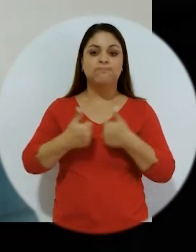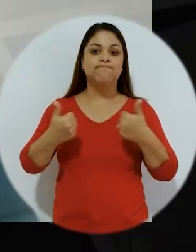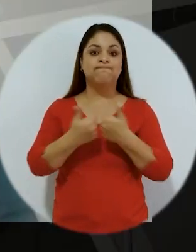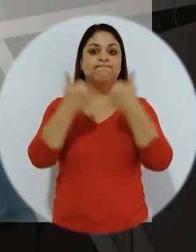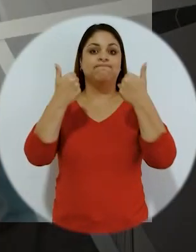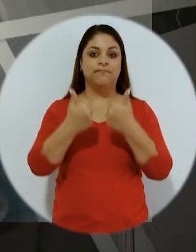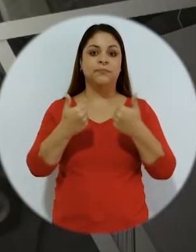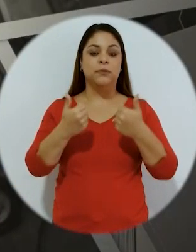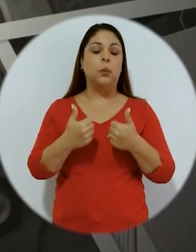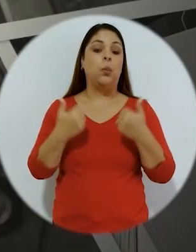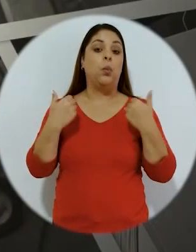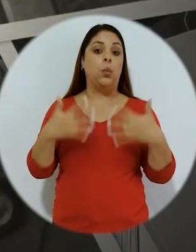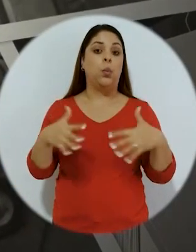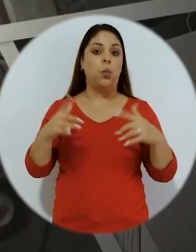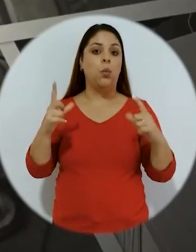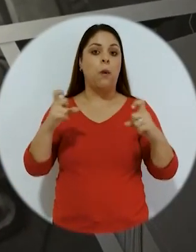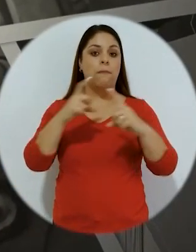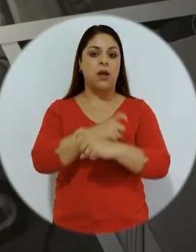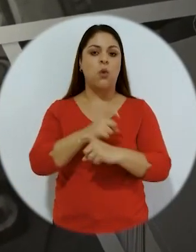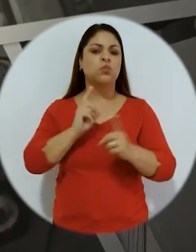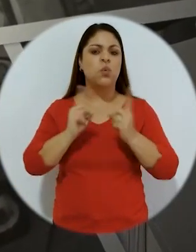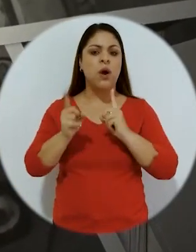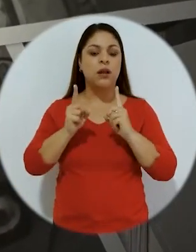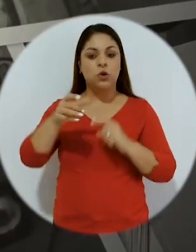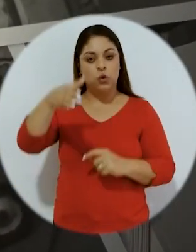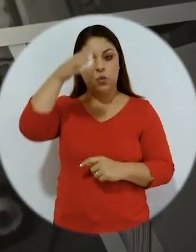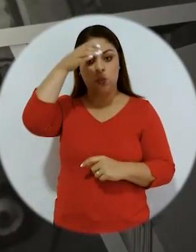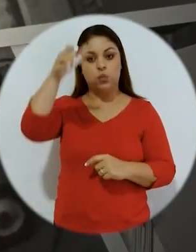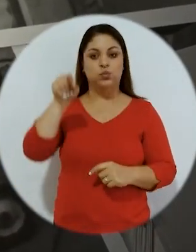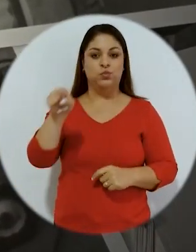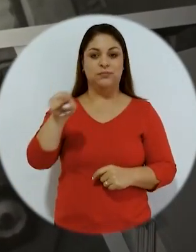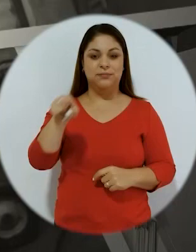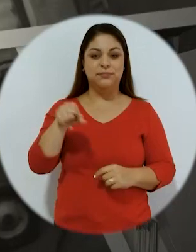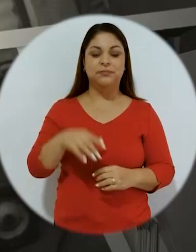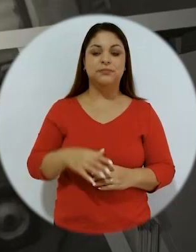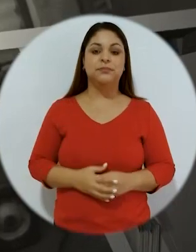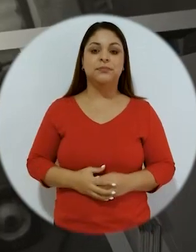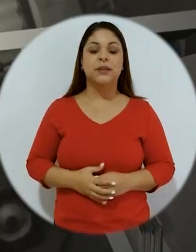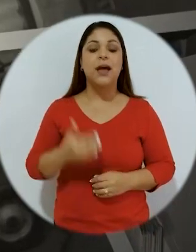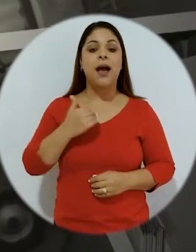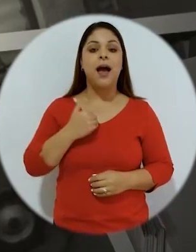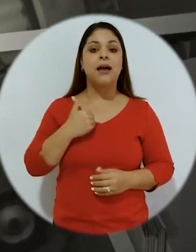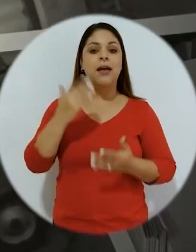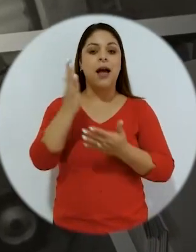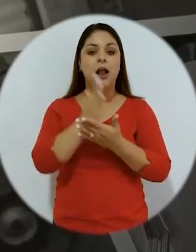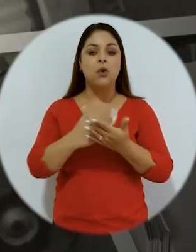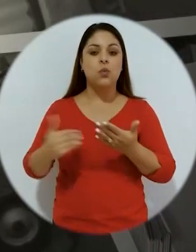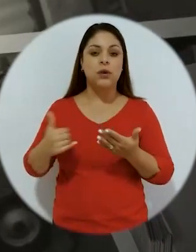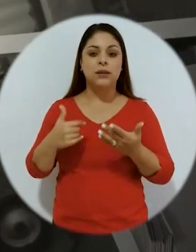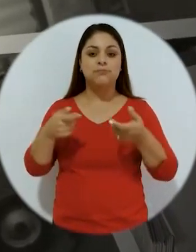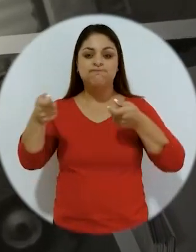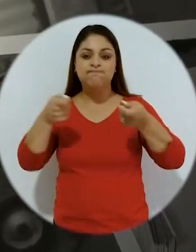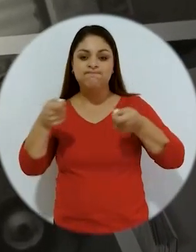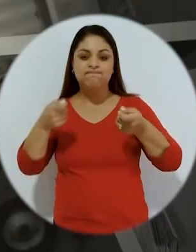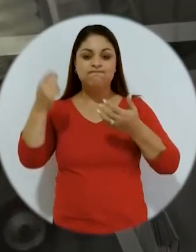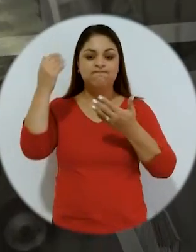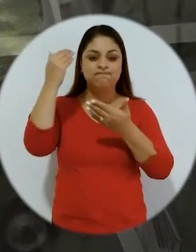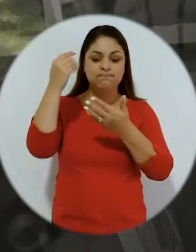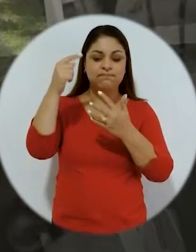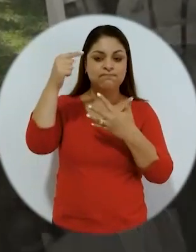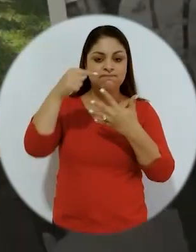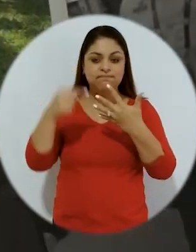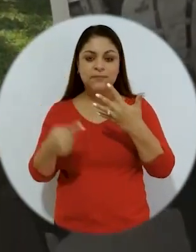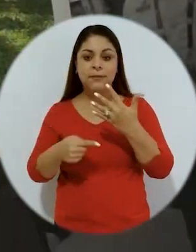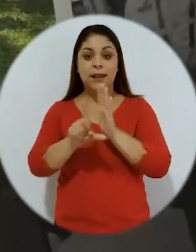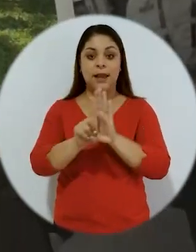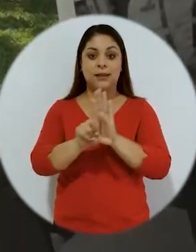que creo que tal vez son inclusive un poco más complejos son culturales. Hay algunas regulaciones y